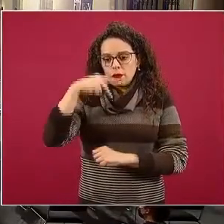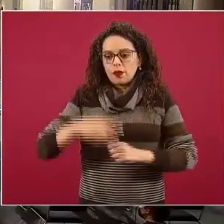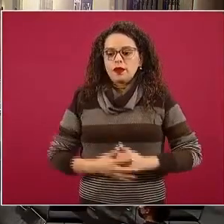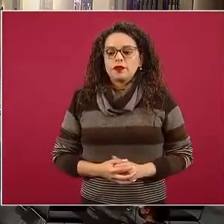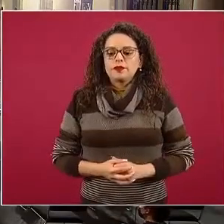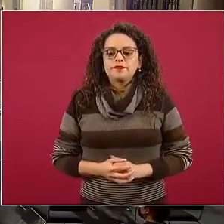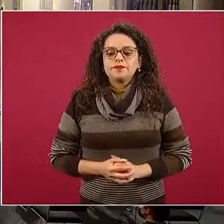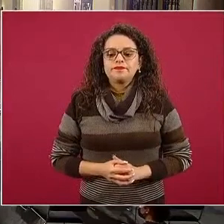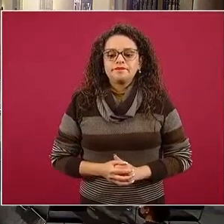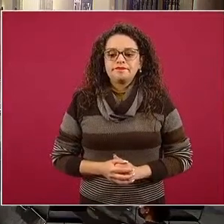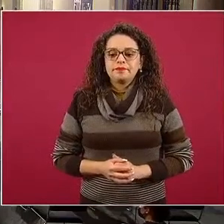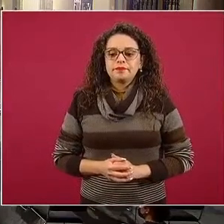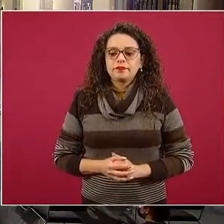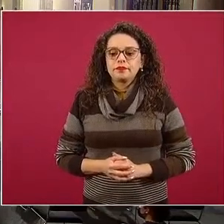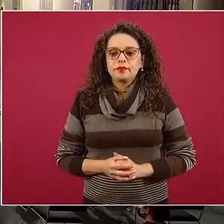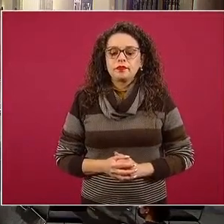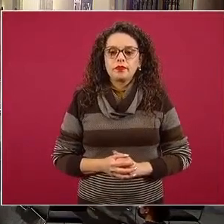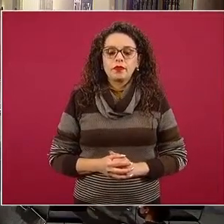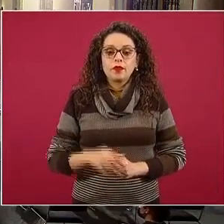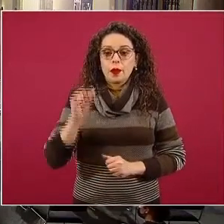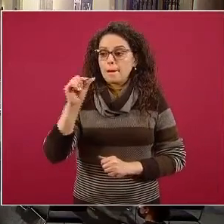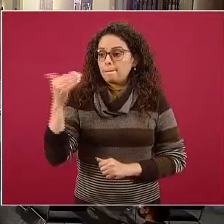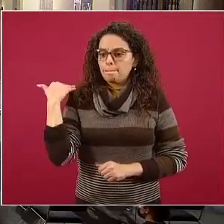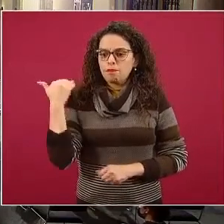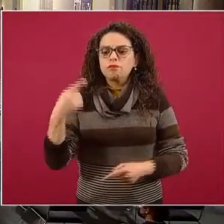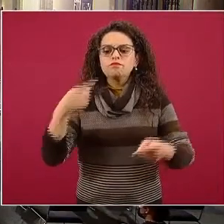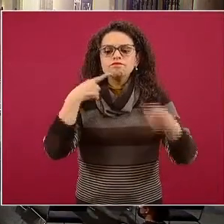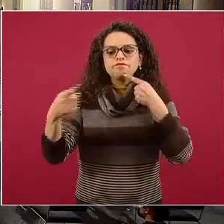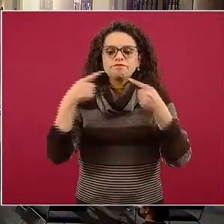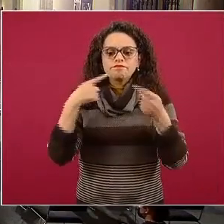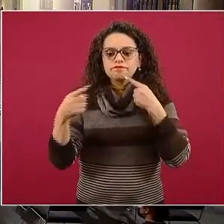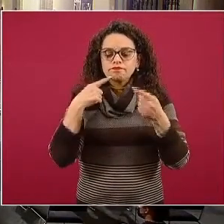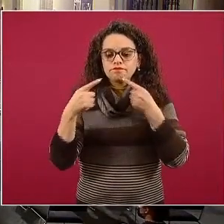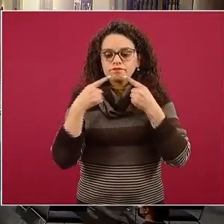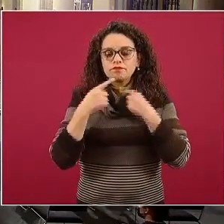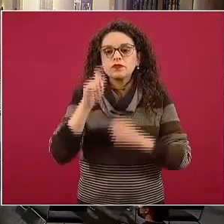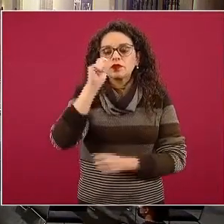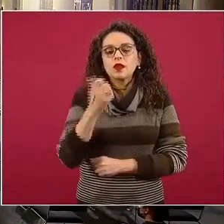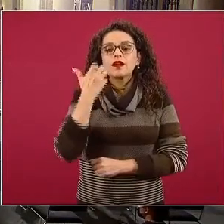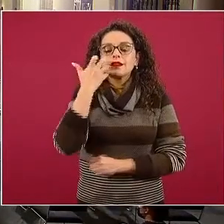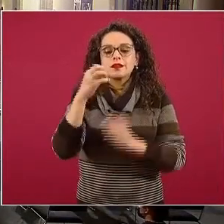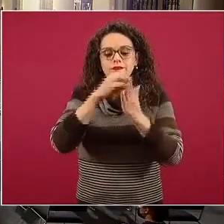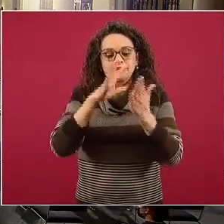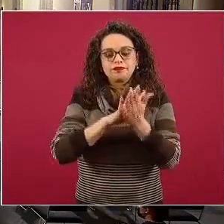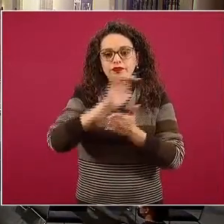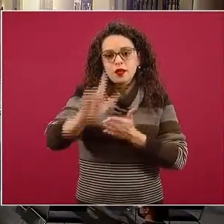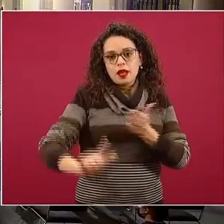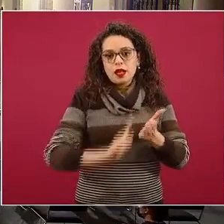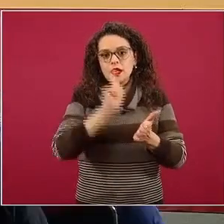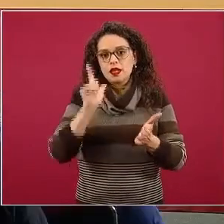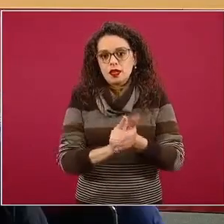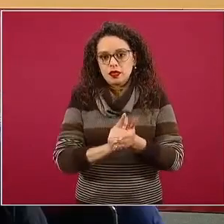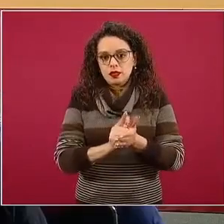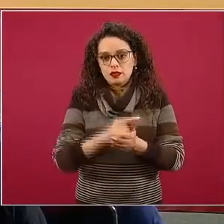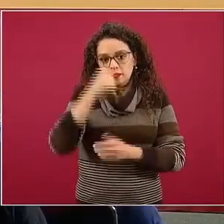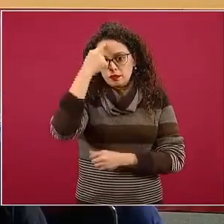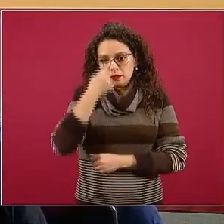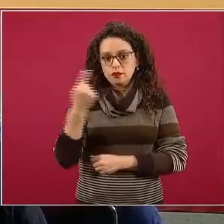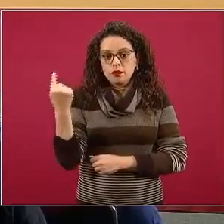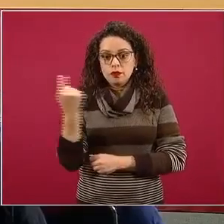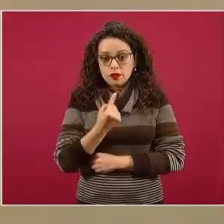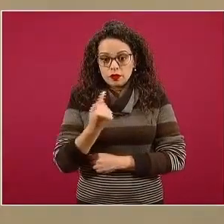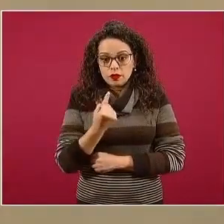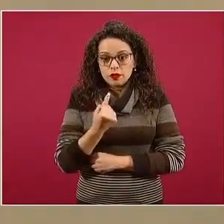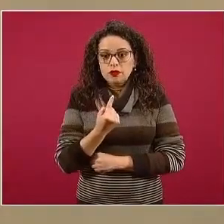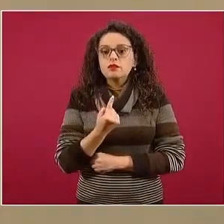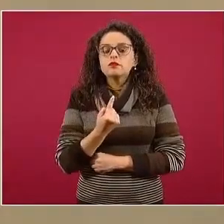el Parlamento Abierto, en donde lo que quisiéramos es tener una ley de espacios 100%